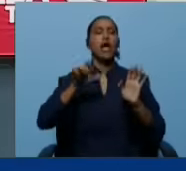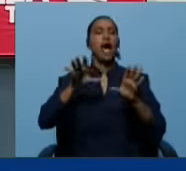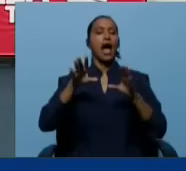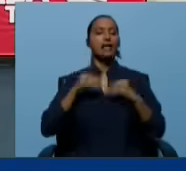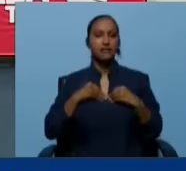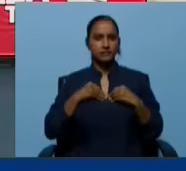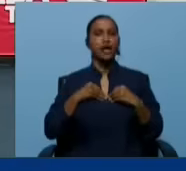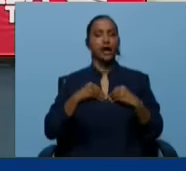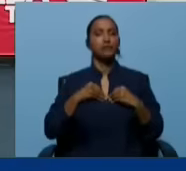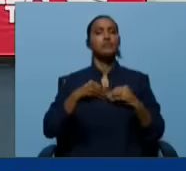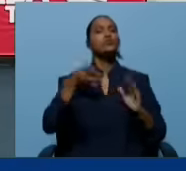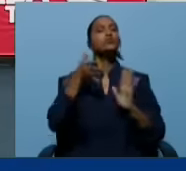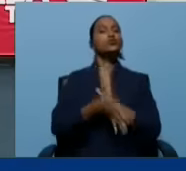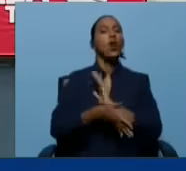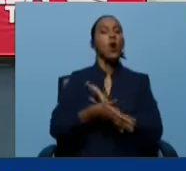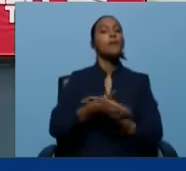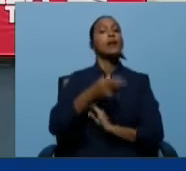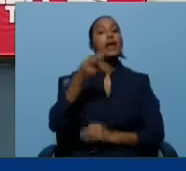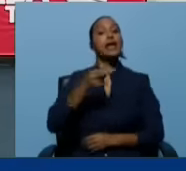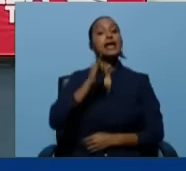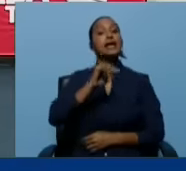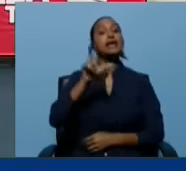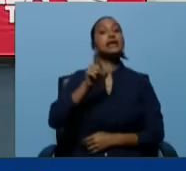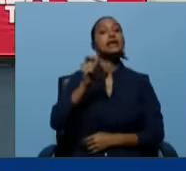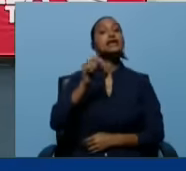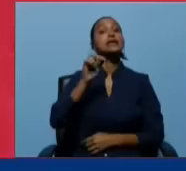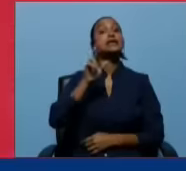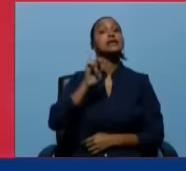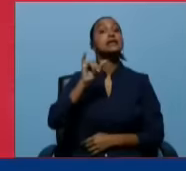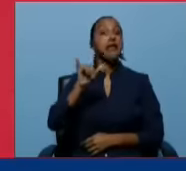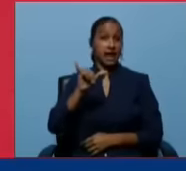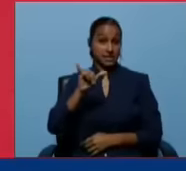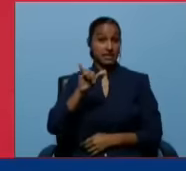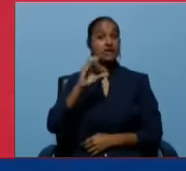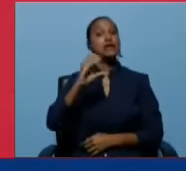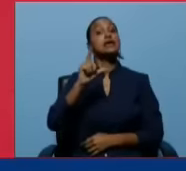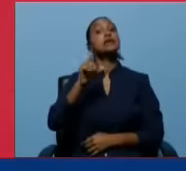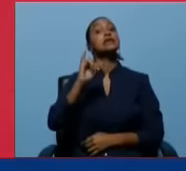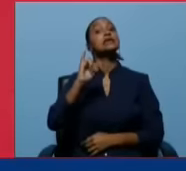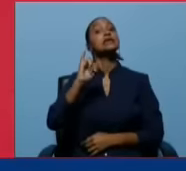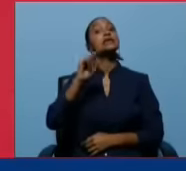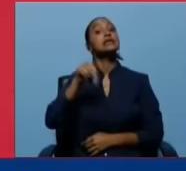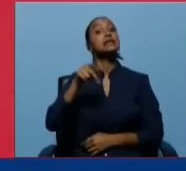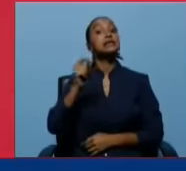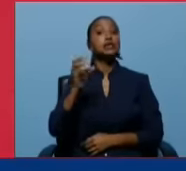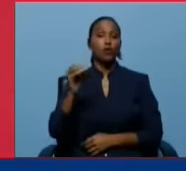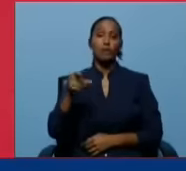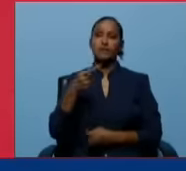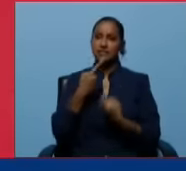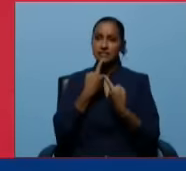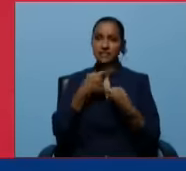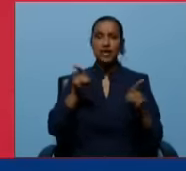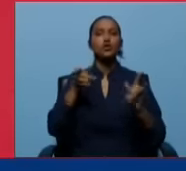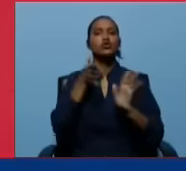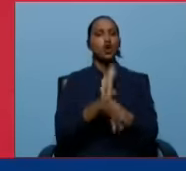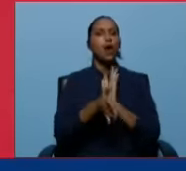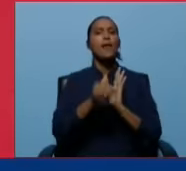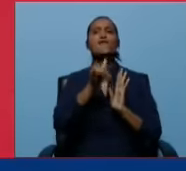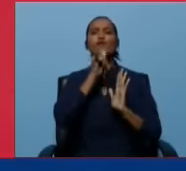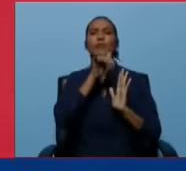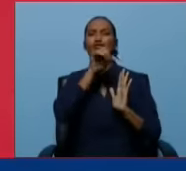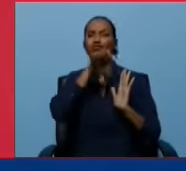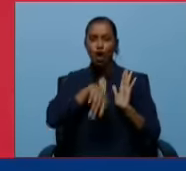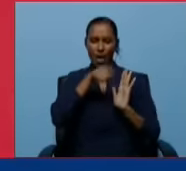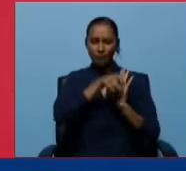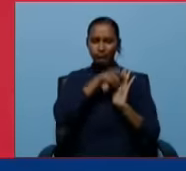Hillary Clinton después sacó una segunda versión de las memorias de Clinton, de la Hillary, diciendo, cortando esa parte. Pues la